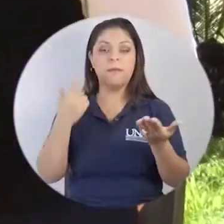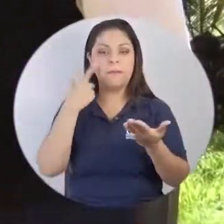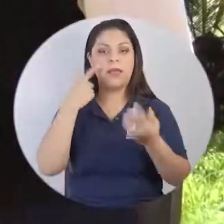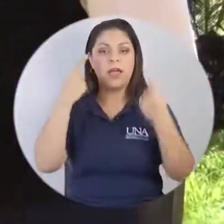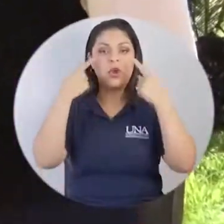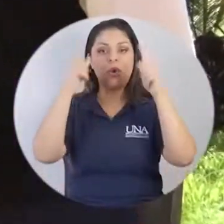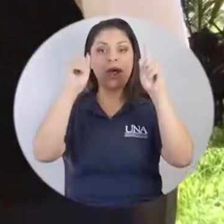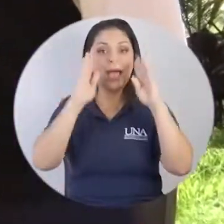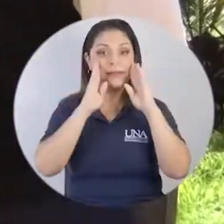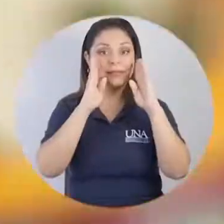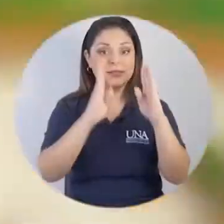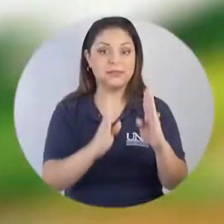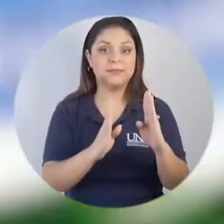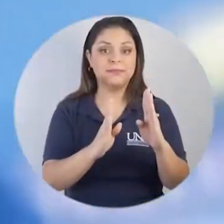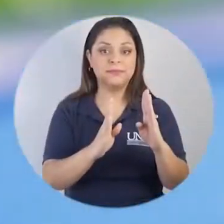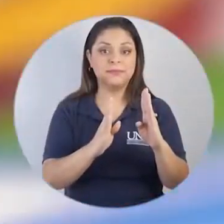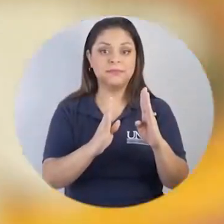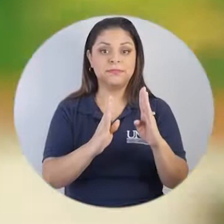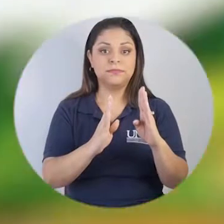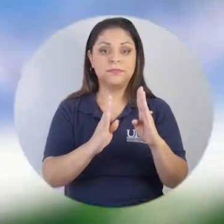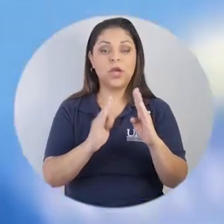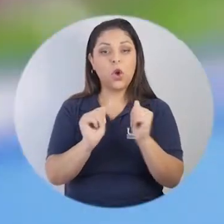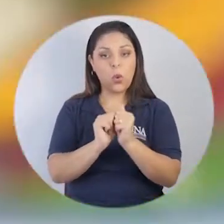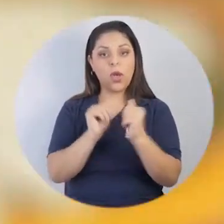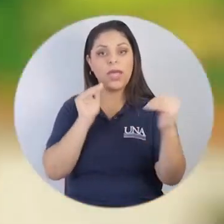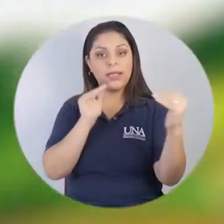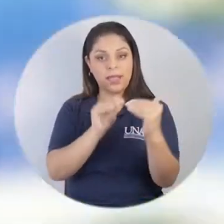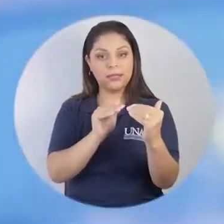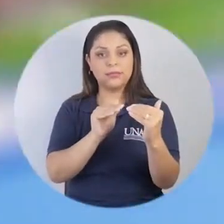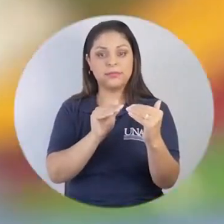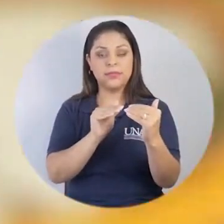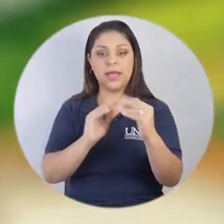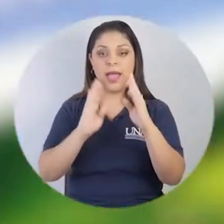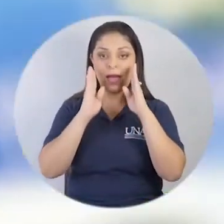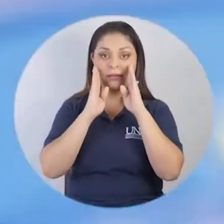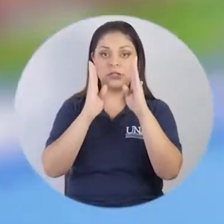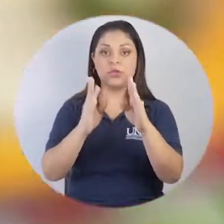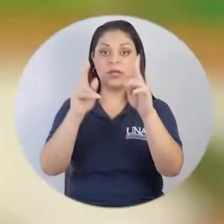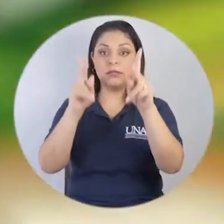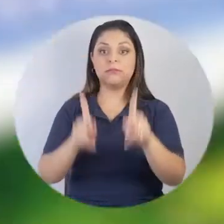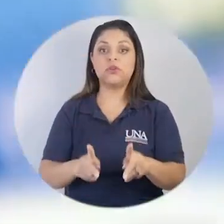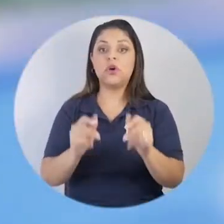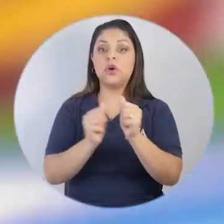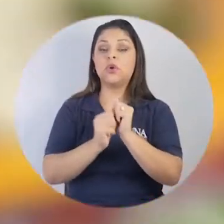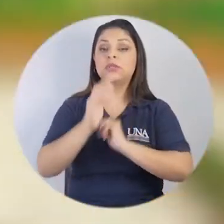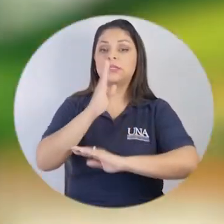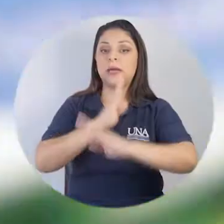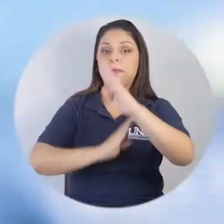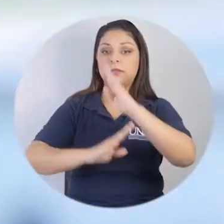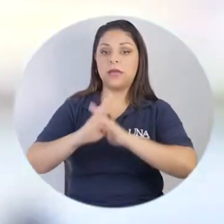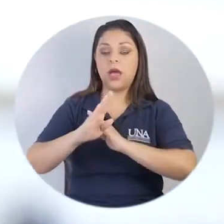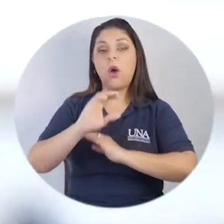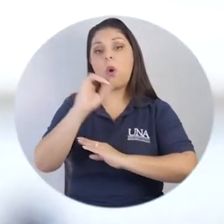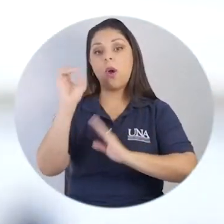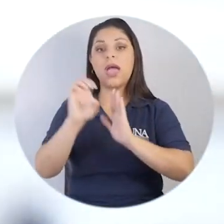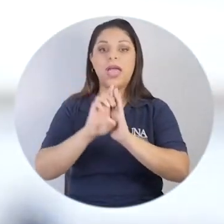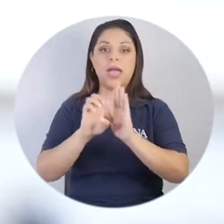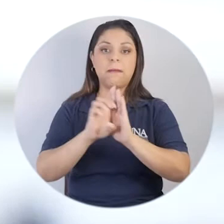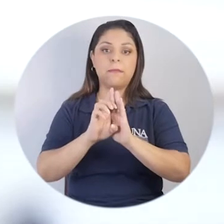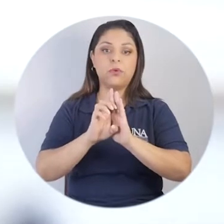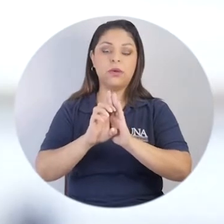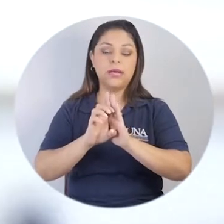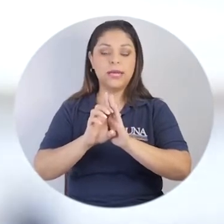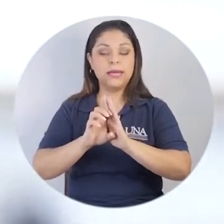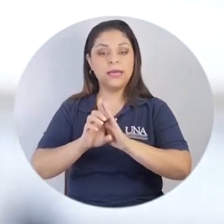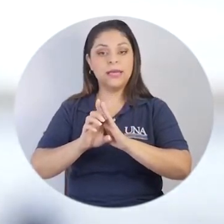para abordar realmente con la equidad que se requiere la atención de las personas con discapacidad o, por ejemplo, en el ámbito educativo, ¿verdad?